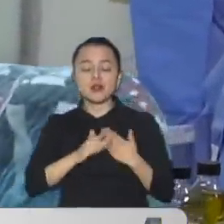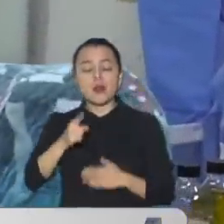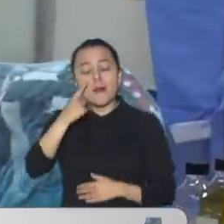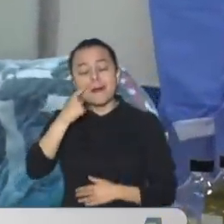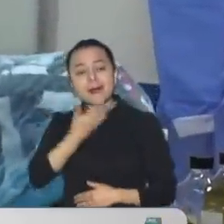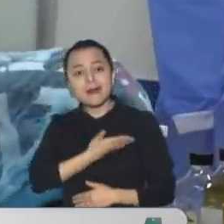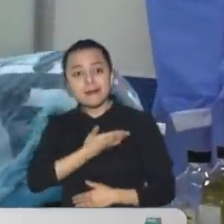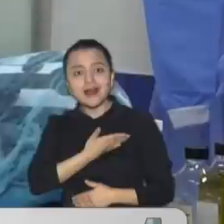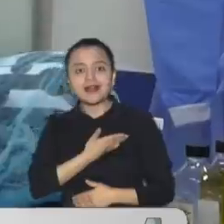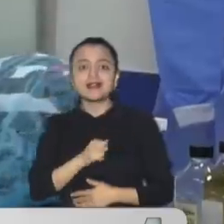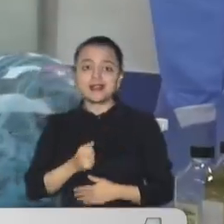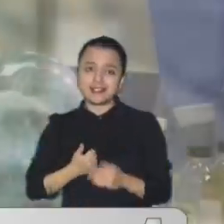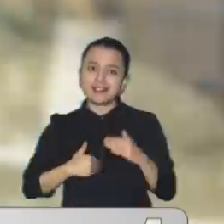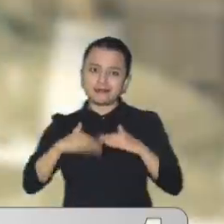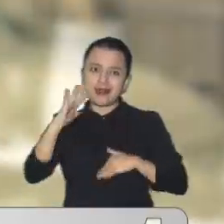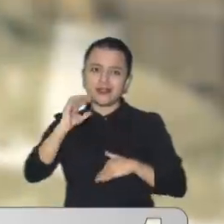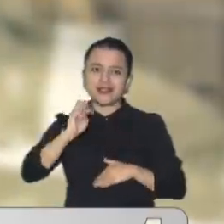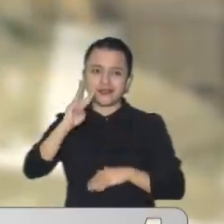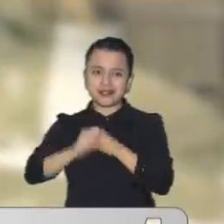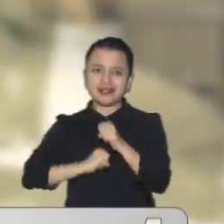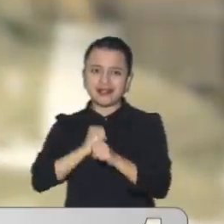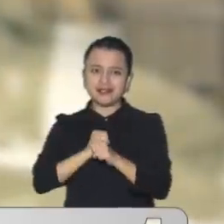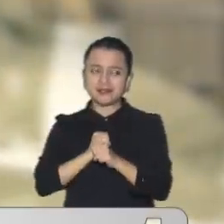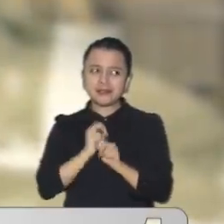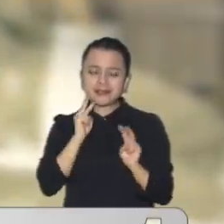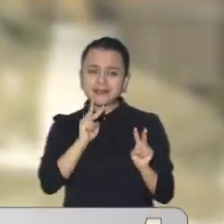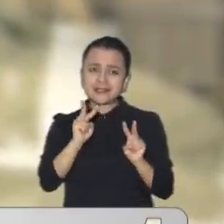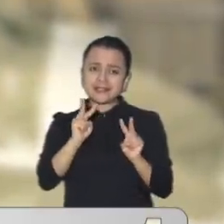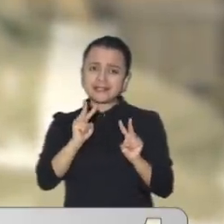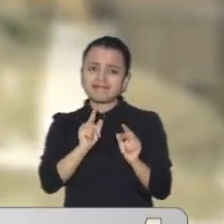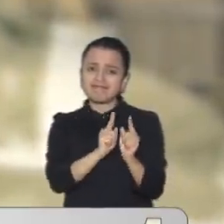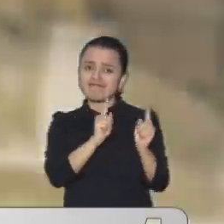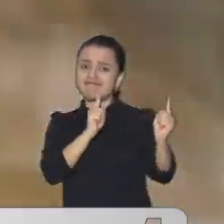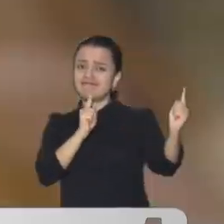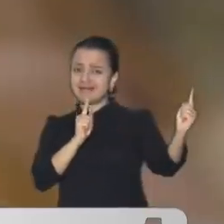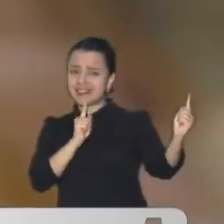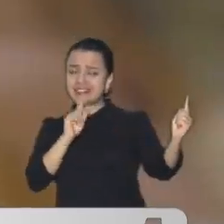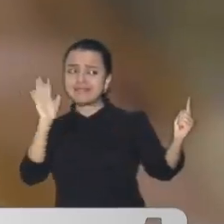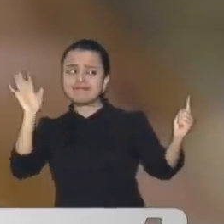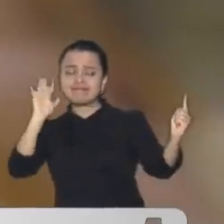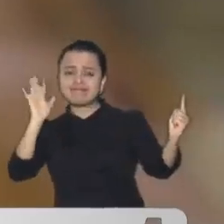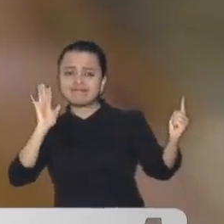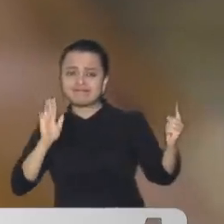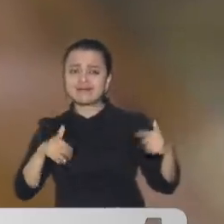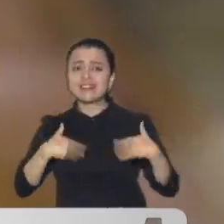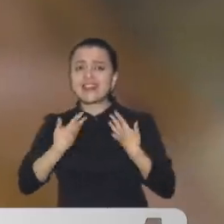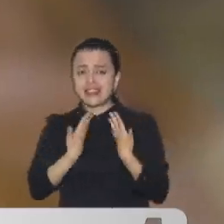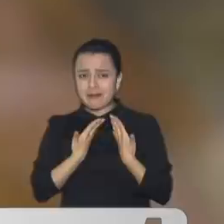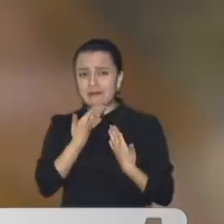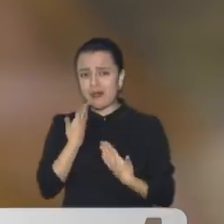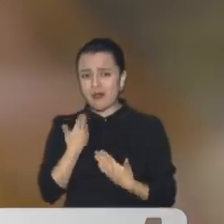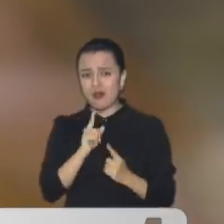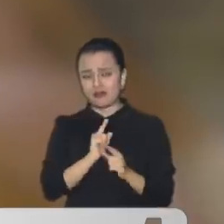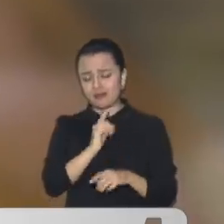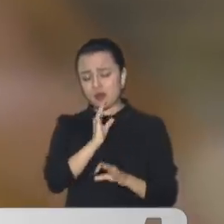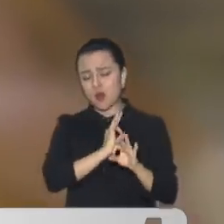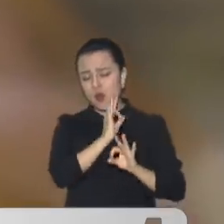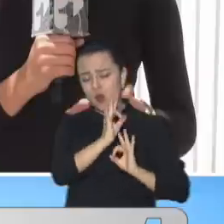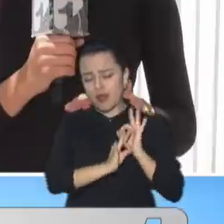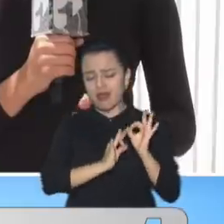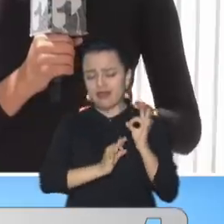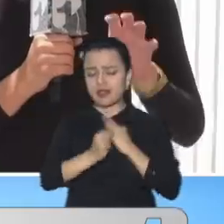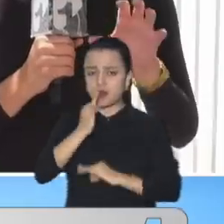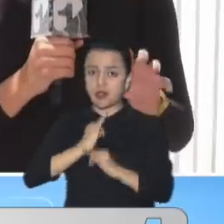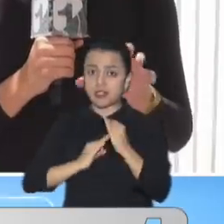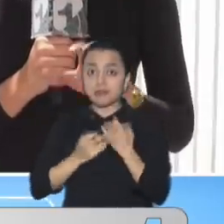Le seguimos la pista a esta historia. Incluso CMI ingresó a la unidad de cuidados intensivos de ese hospital, en donde pudo ver